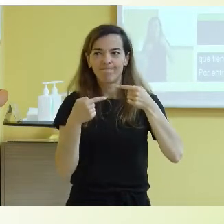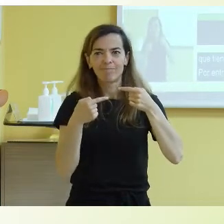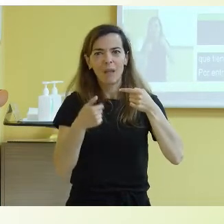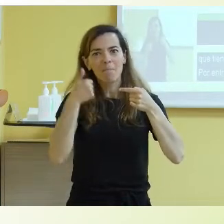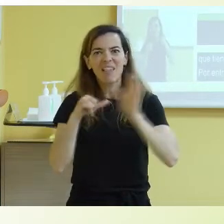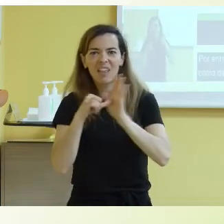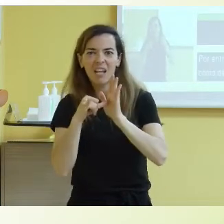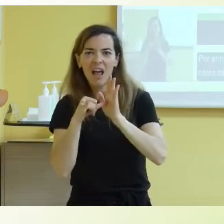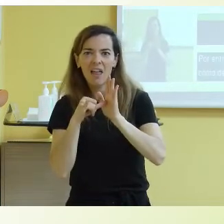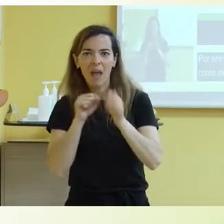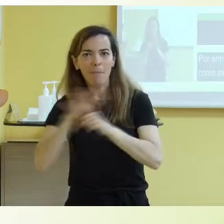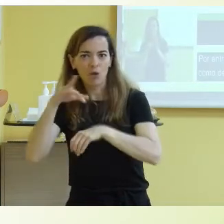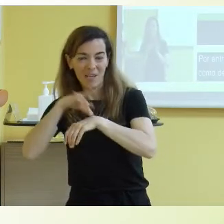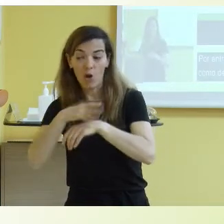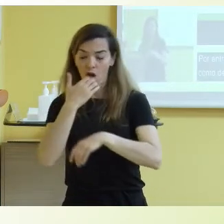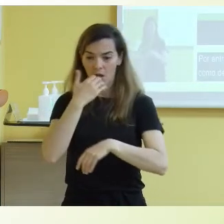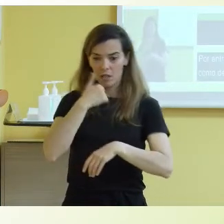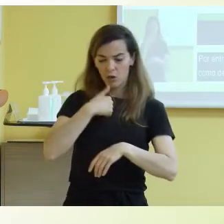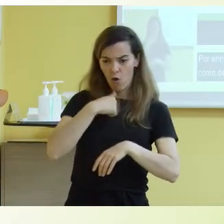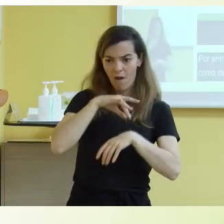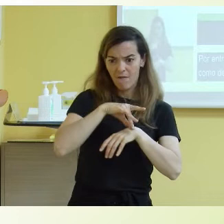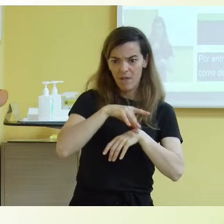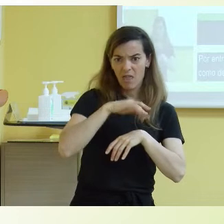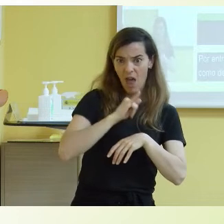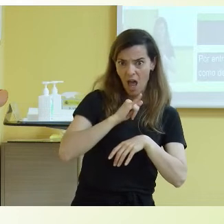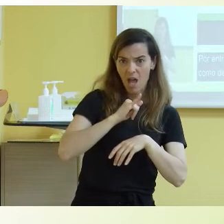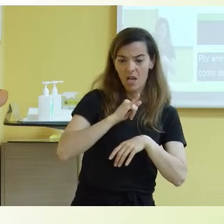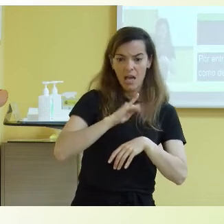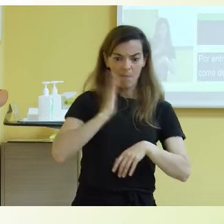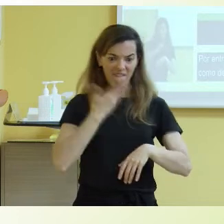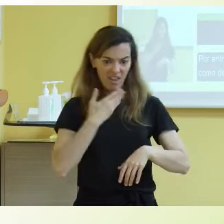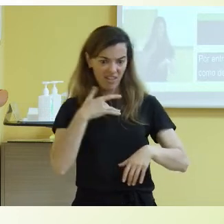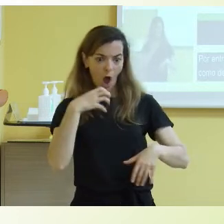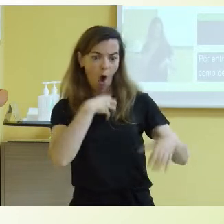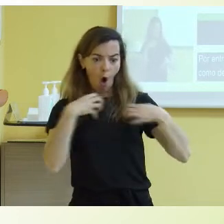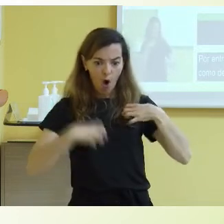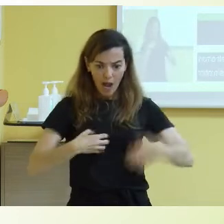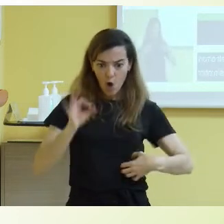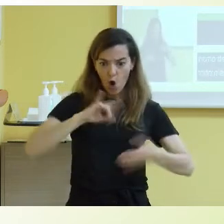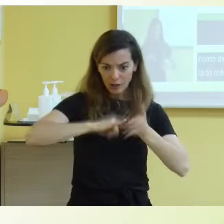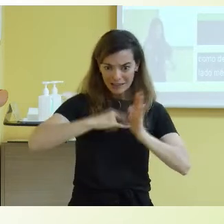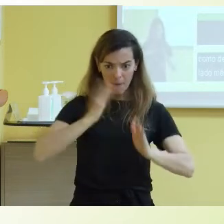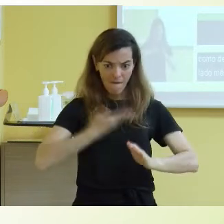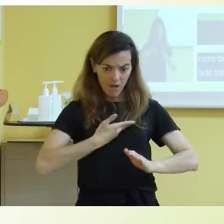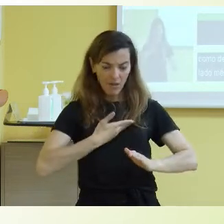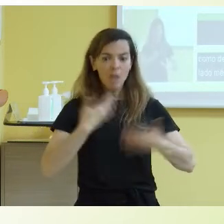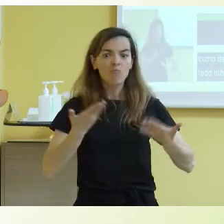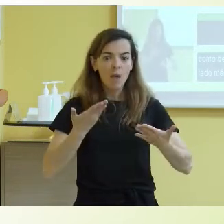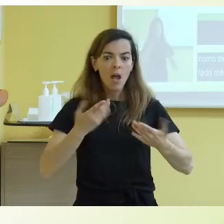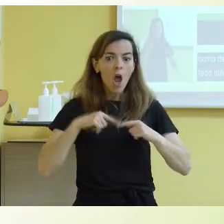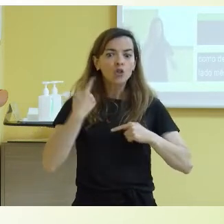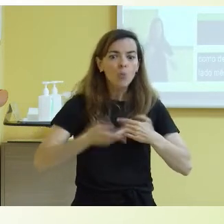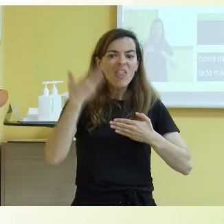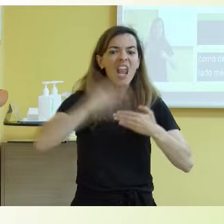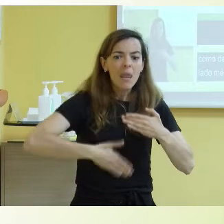de si tengo esta enfermedad que me afecta a este tipo de órganos o a este tipo de sistemas, cuáles son las limitaciones que me